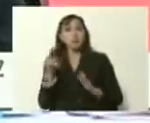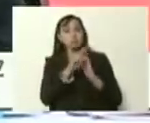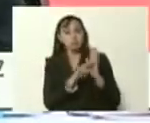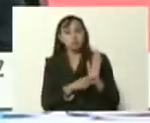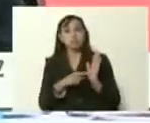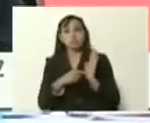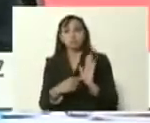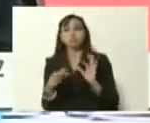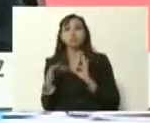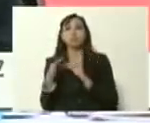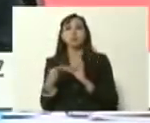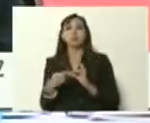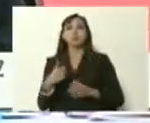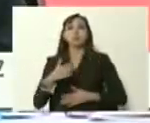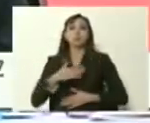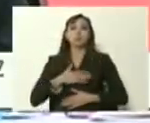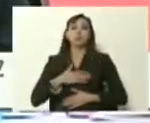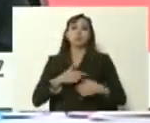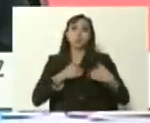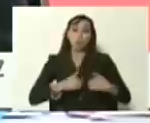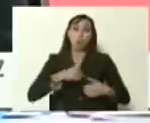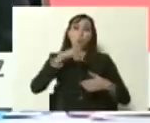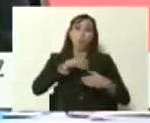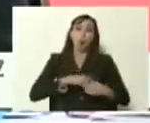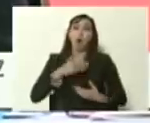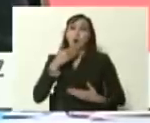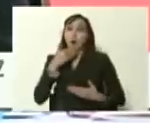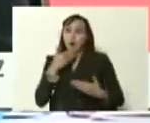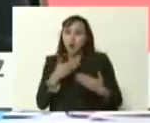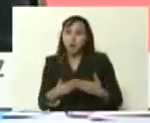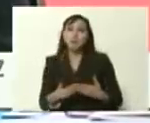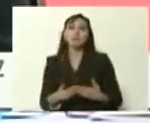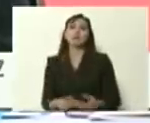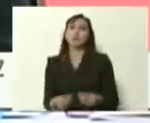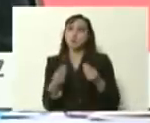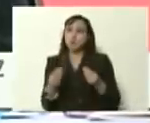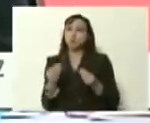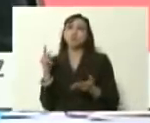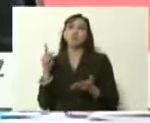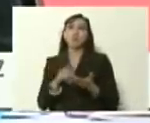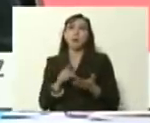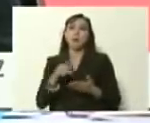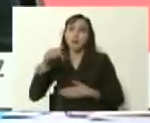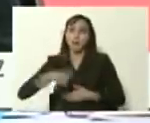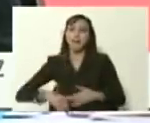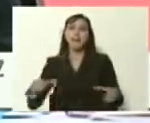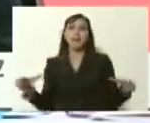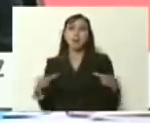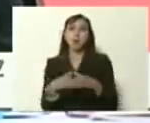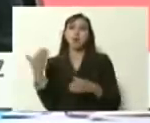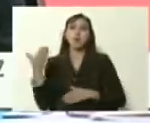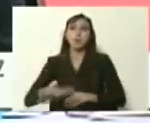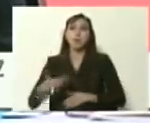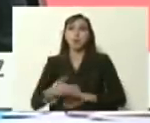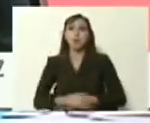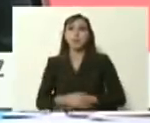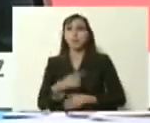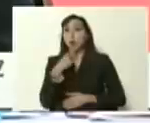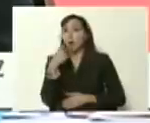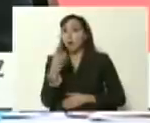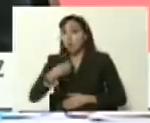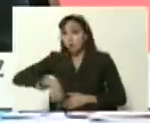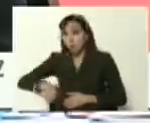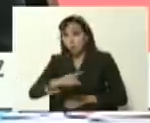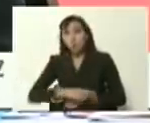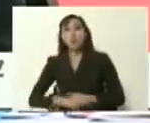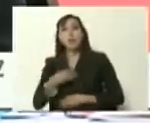suya. Desde el fondo de nuestros corazones les agradecemos su presencia aquí hoy en esta reunión. Yo tengo que decirle que de las reuniones que